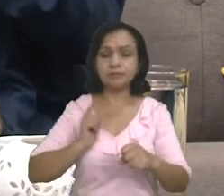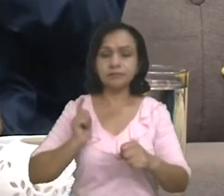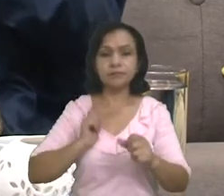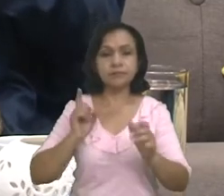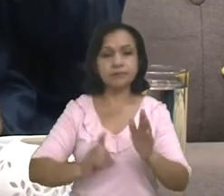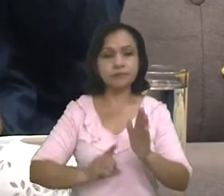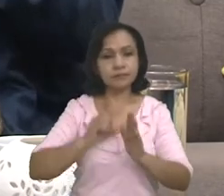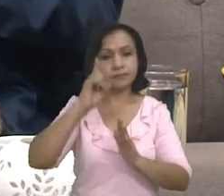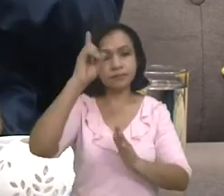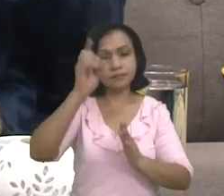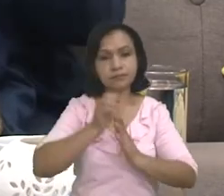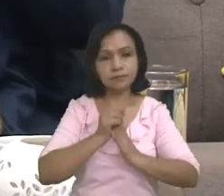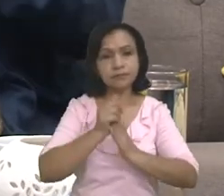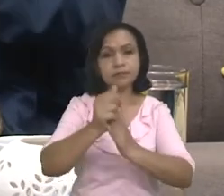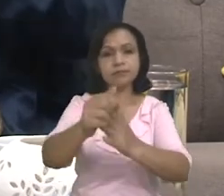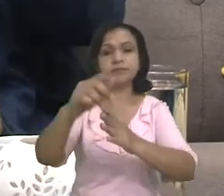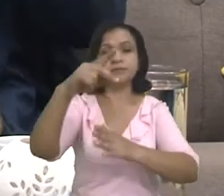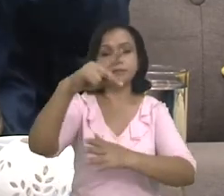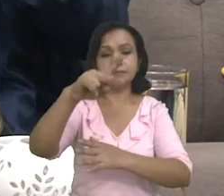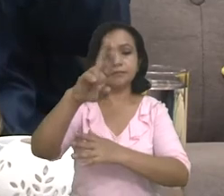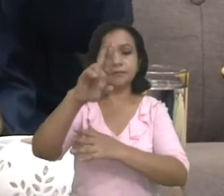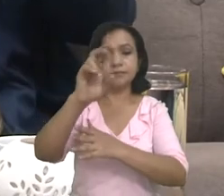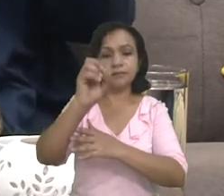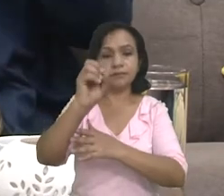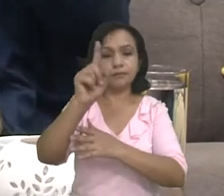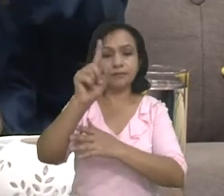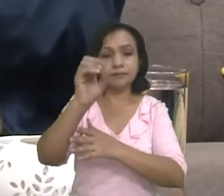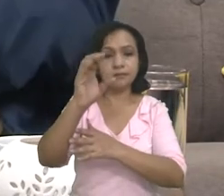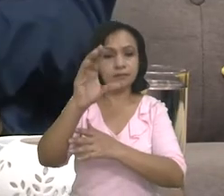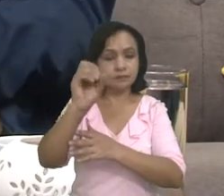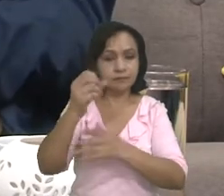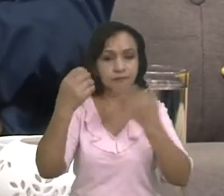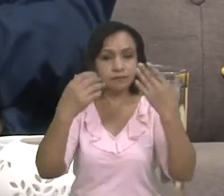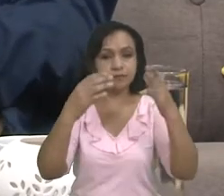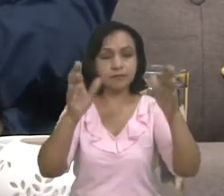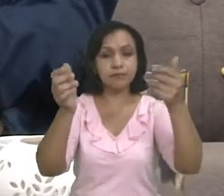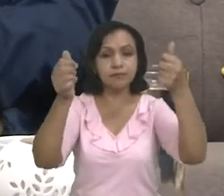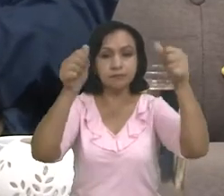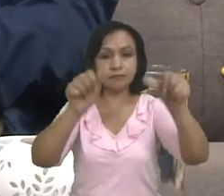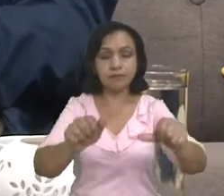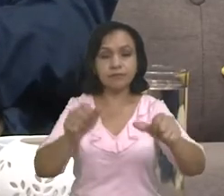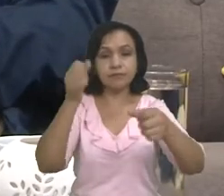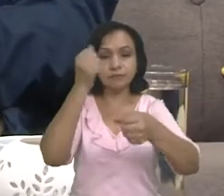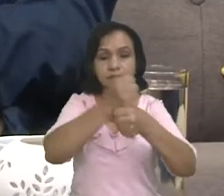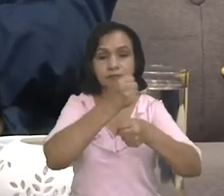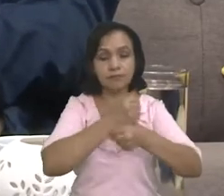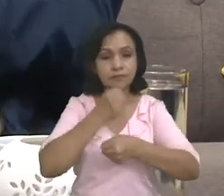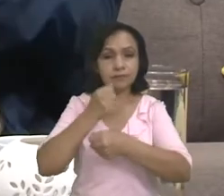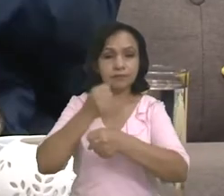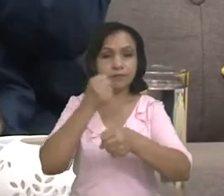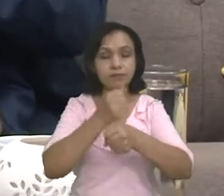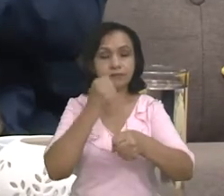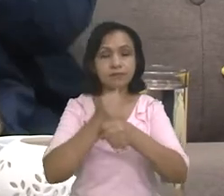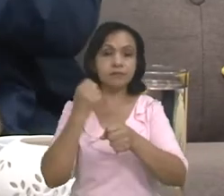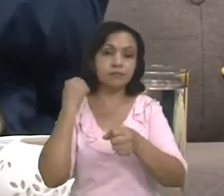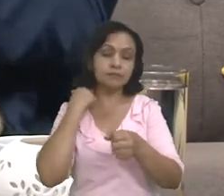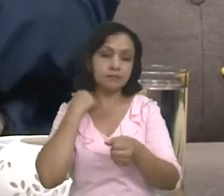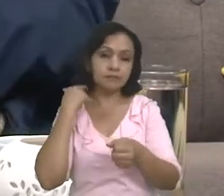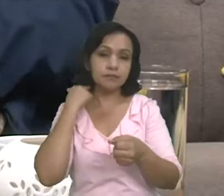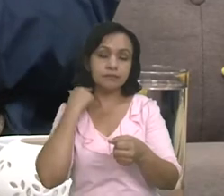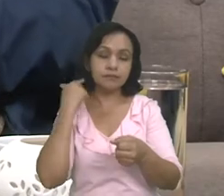guías protocolos procedimientos establecidos todo eso lo trabajamos y siempre estamos